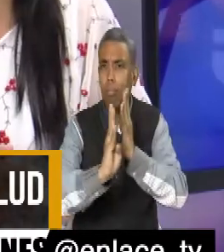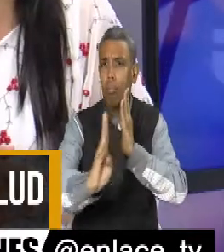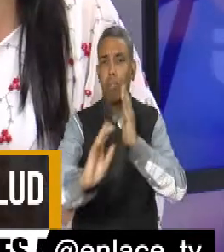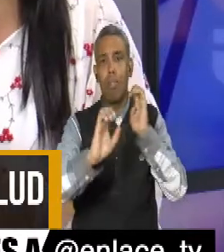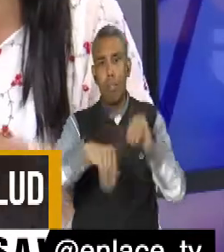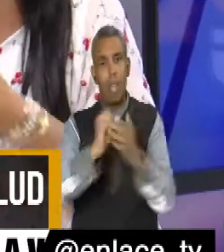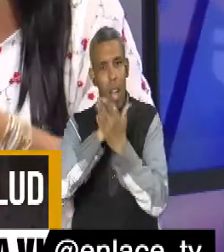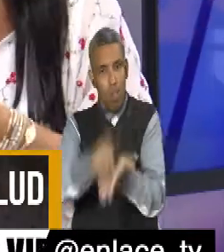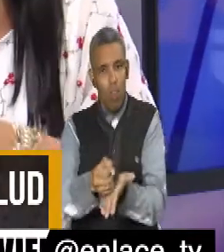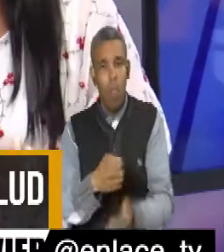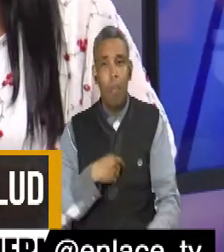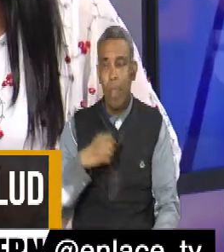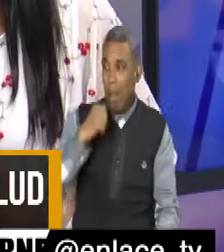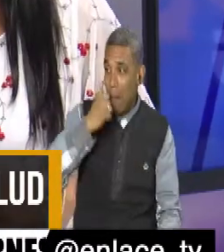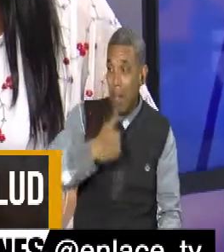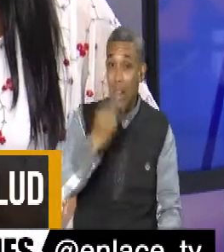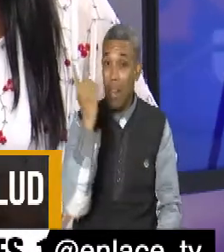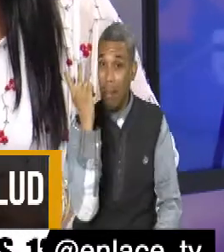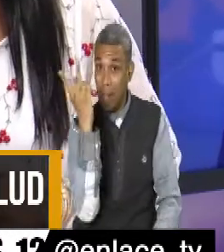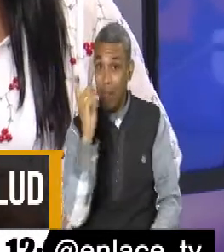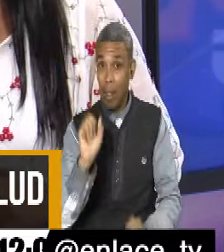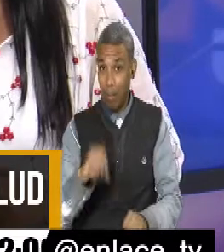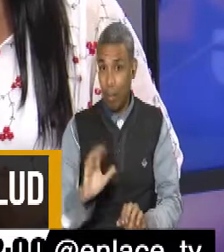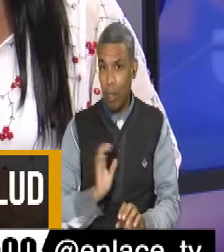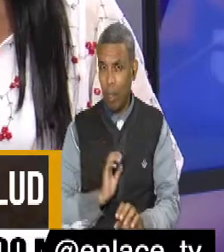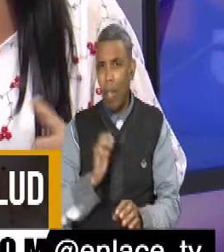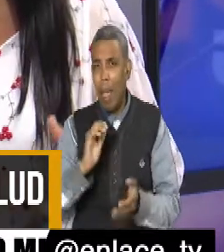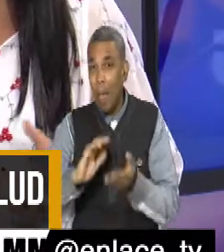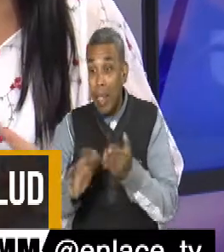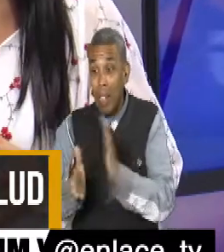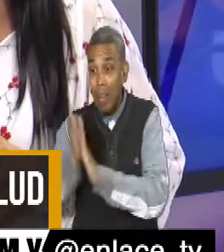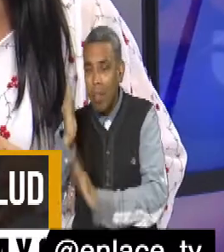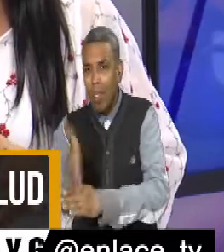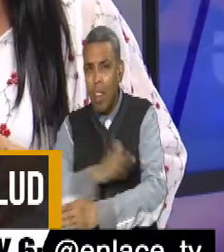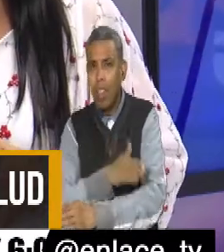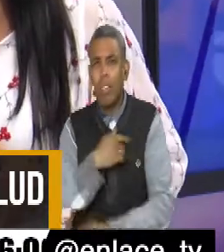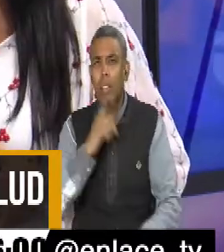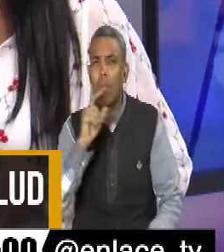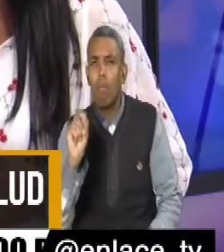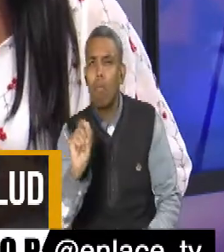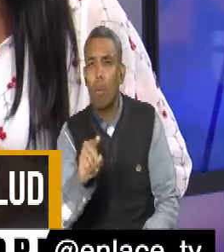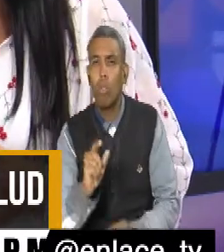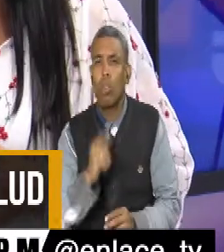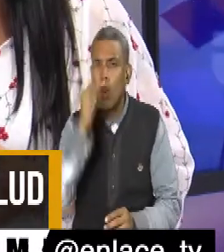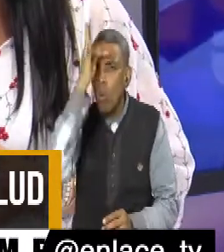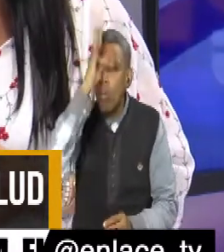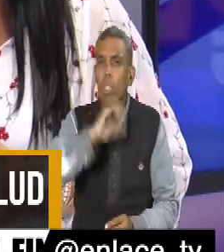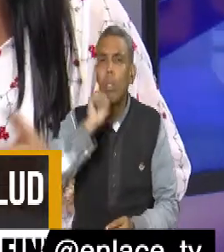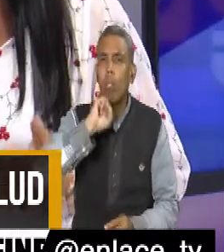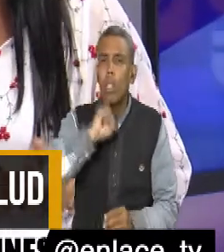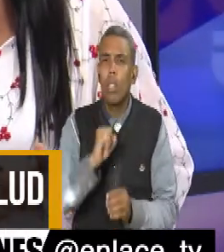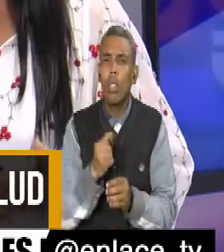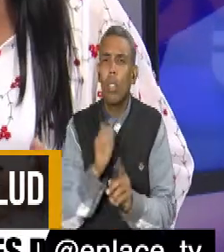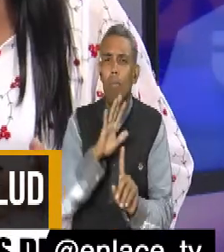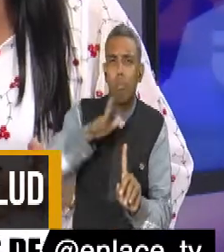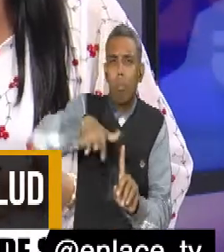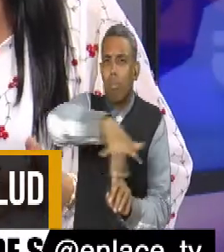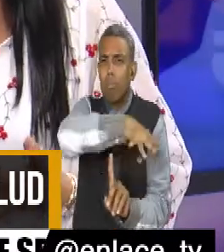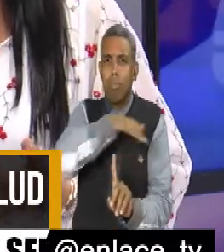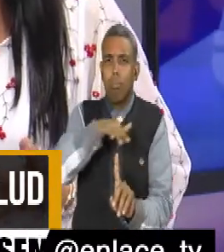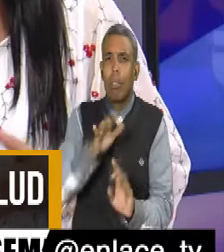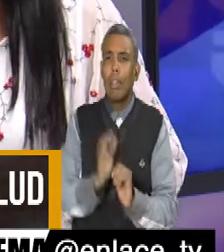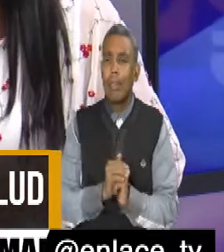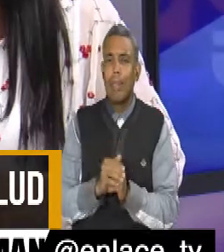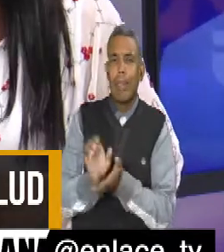entonces para mañana viernes. Señor personero, no puedo dejarlo ir sin antes preguntarle sobre la situación que se registra en el Hospital Regional del Magdalena Medio, que han tomado la decisión de